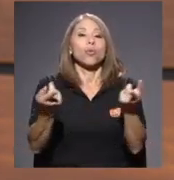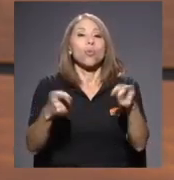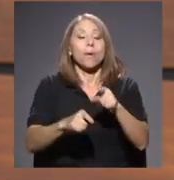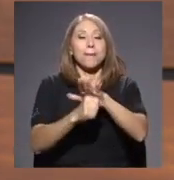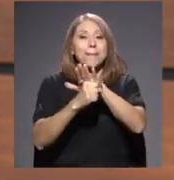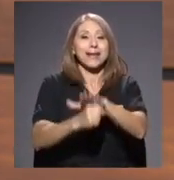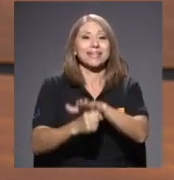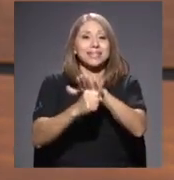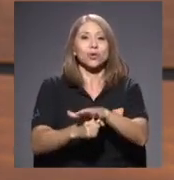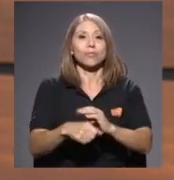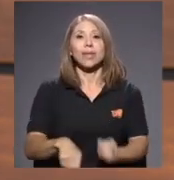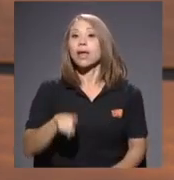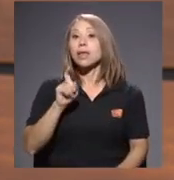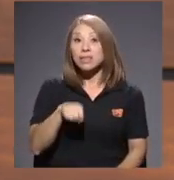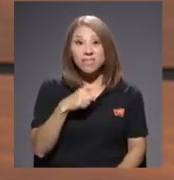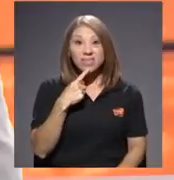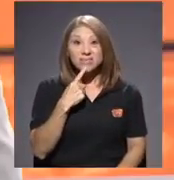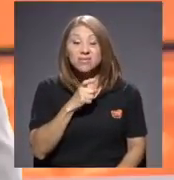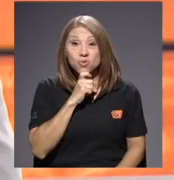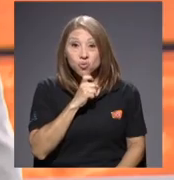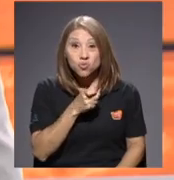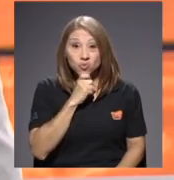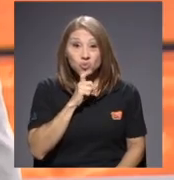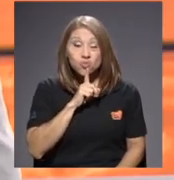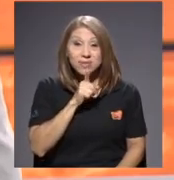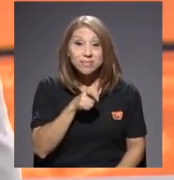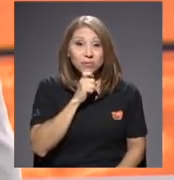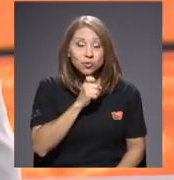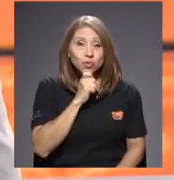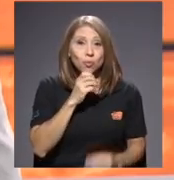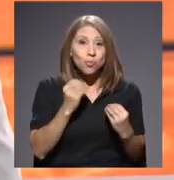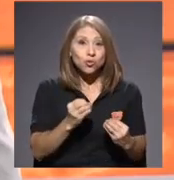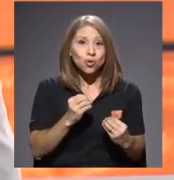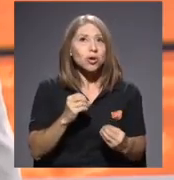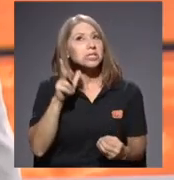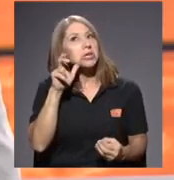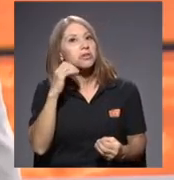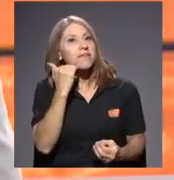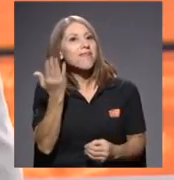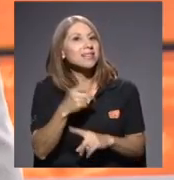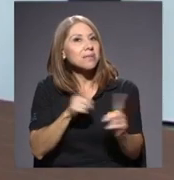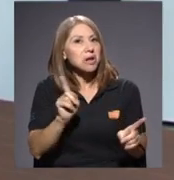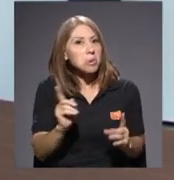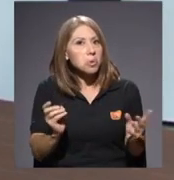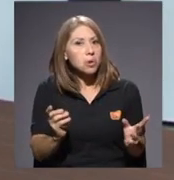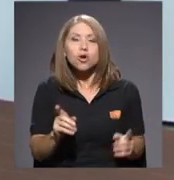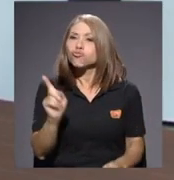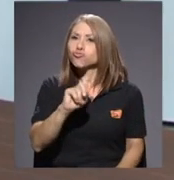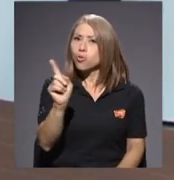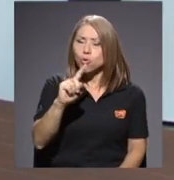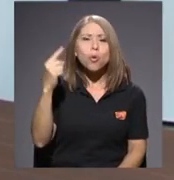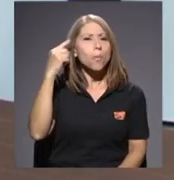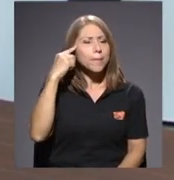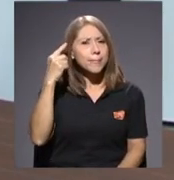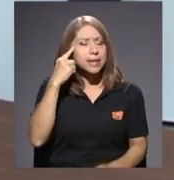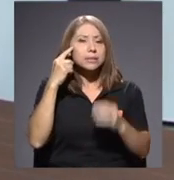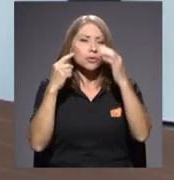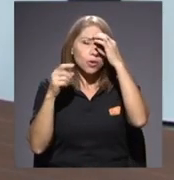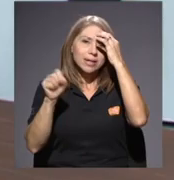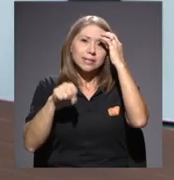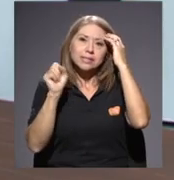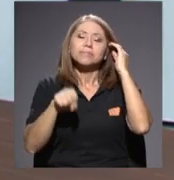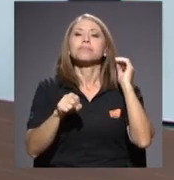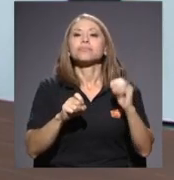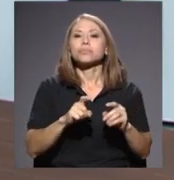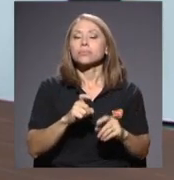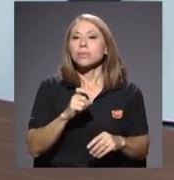coloca... Hay que decir que costó mucho, Margarita. Costó mucho. Que puede sonar fácil, pero... No, yo pienso que nos ponen en, digamos,